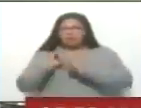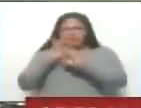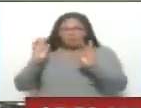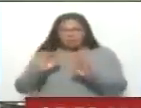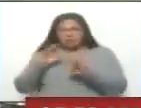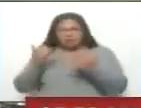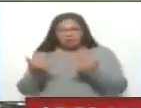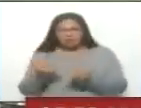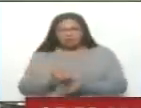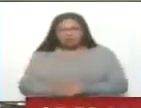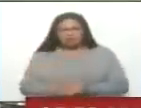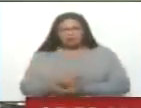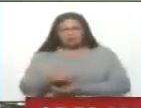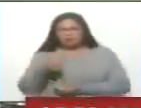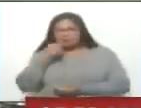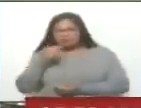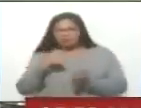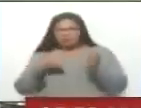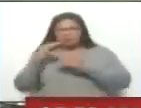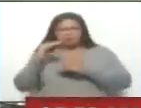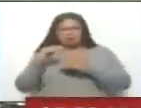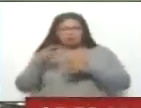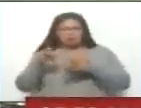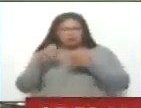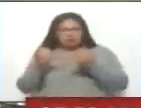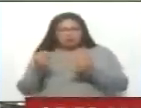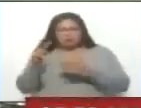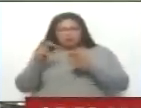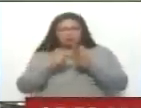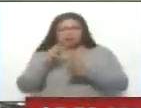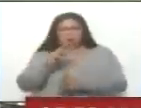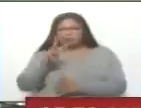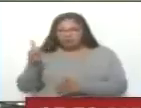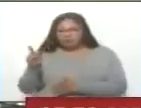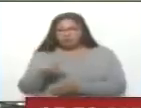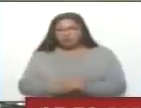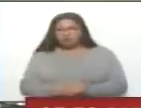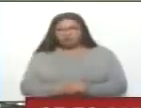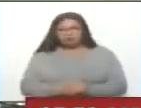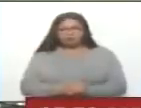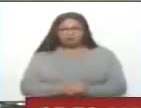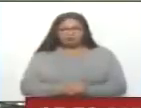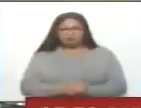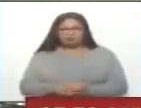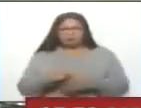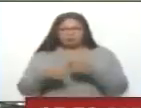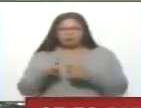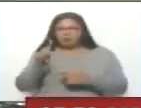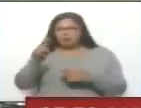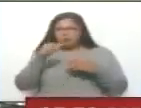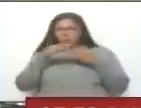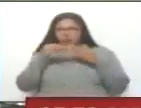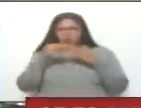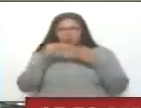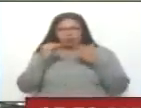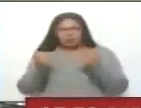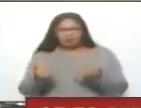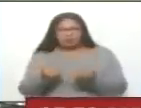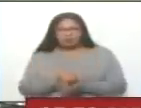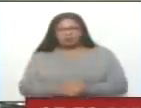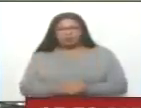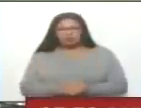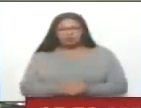nosotros planteamos un aumento salarial en el 2022 con un dólar que estaba